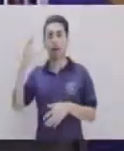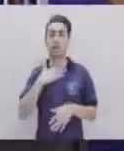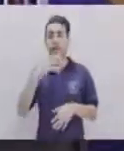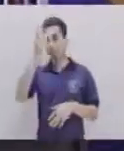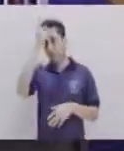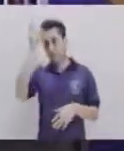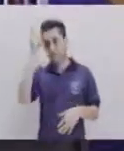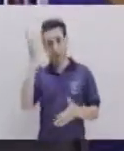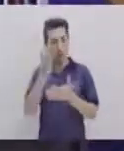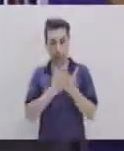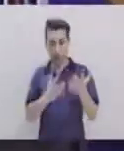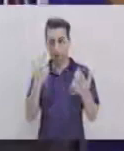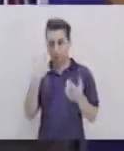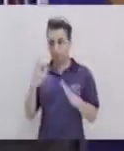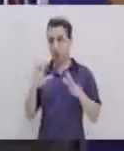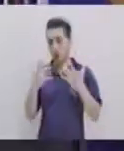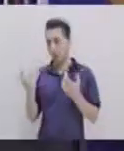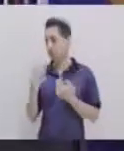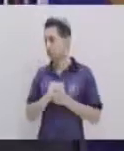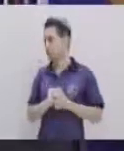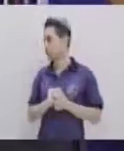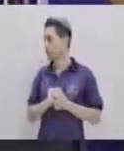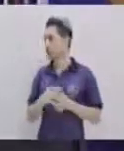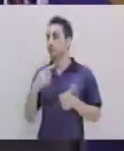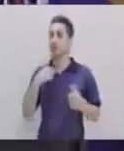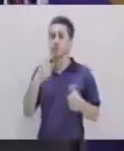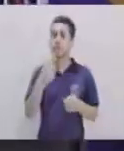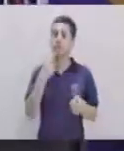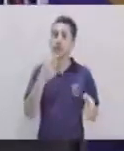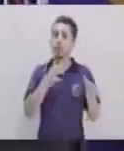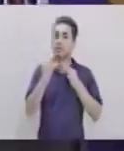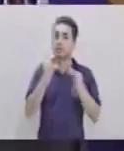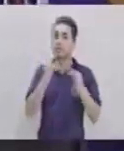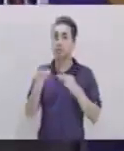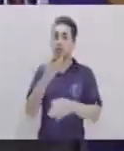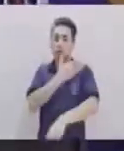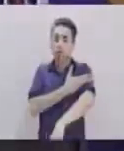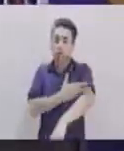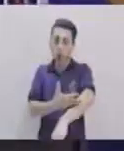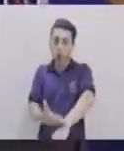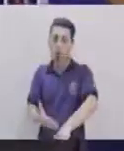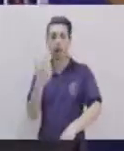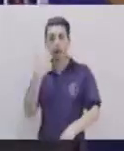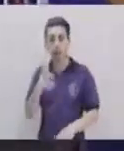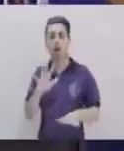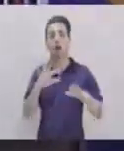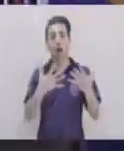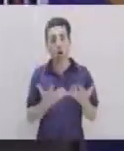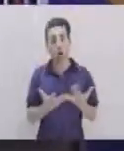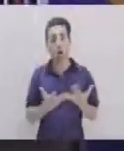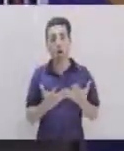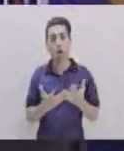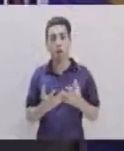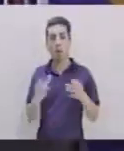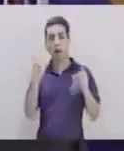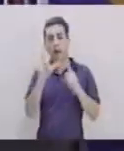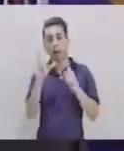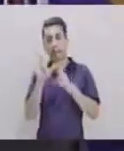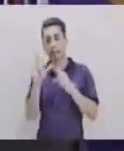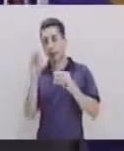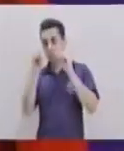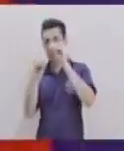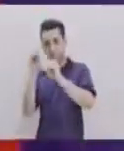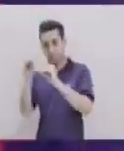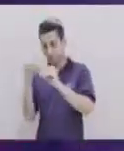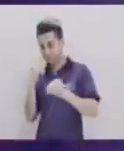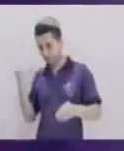acuerdo? Vamos a ver entonces, ¿cómo lo vamos a hacer? Yo te voy a contar una linda historia y vamos a ir viendo cómo van las letras